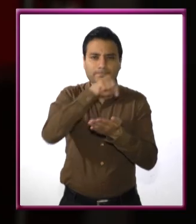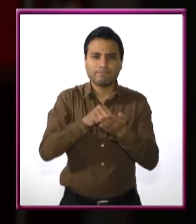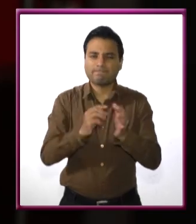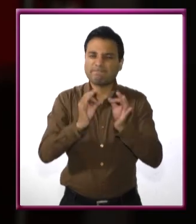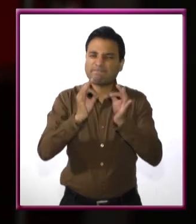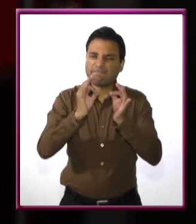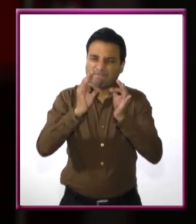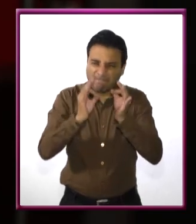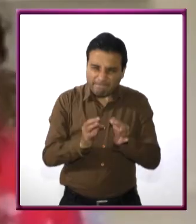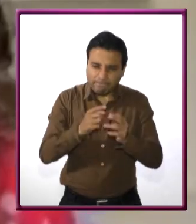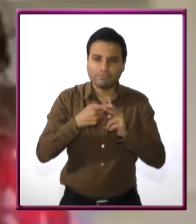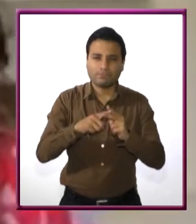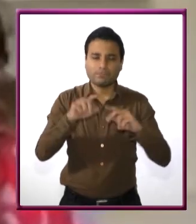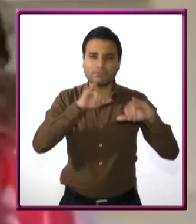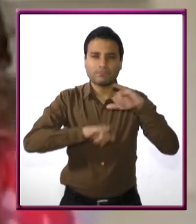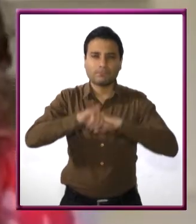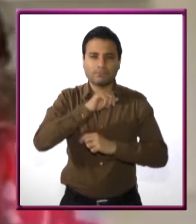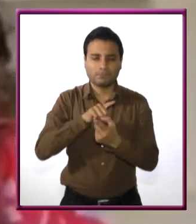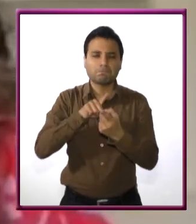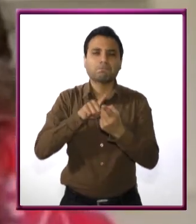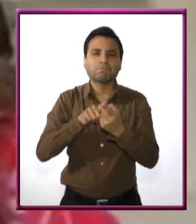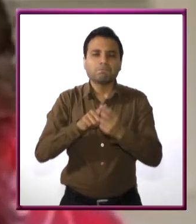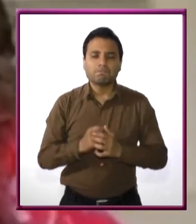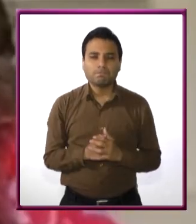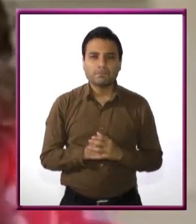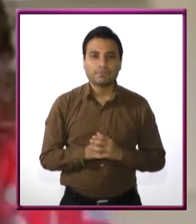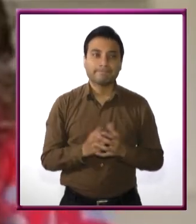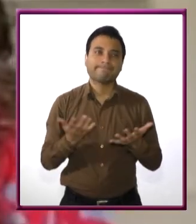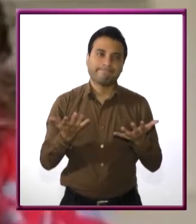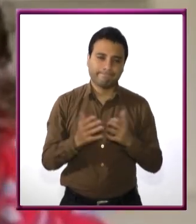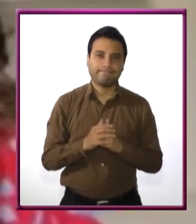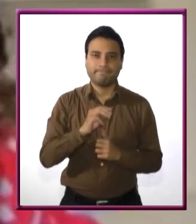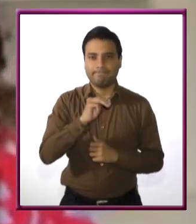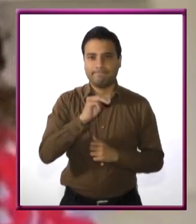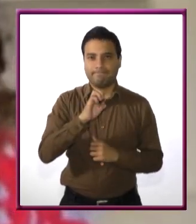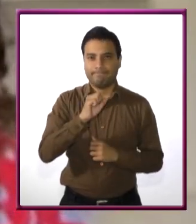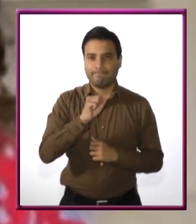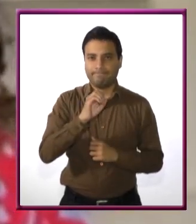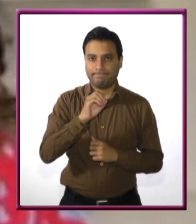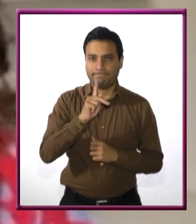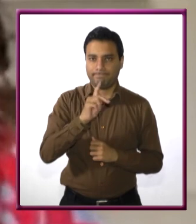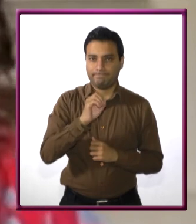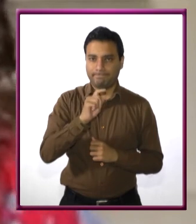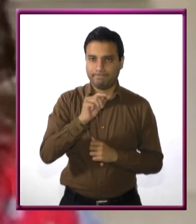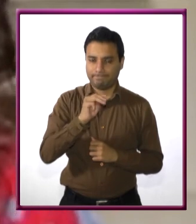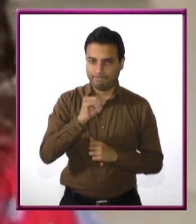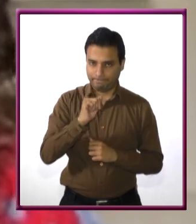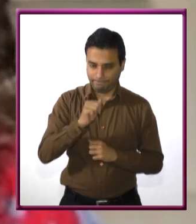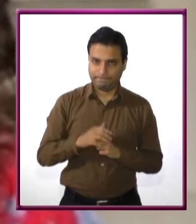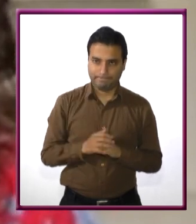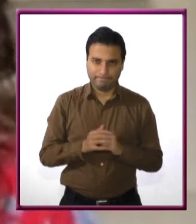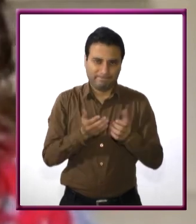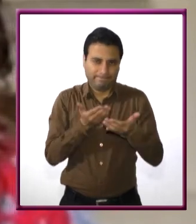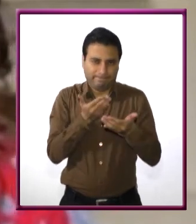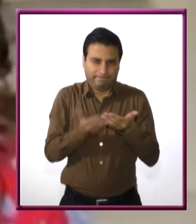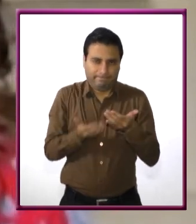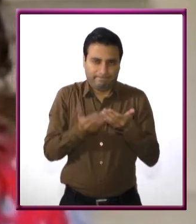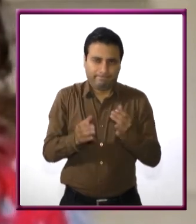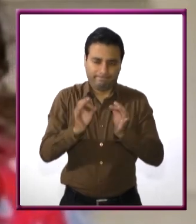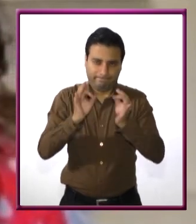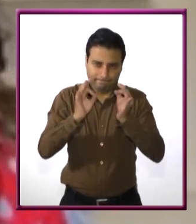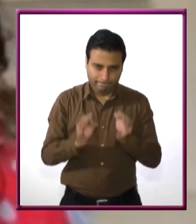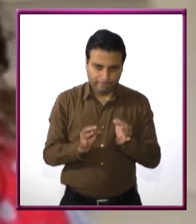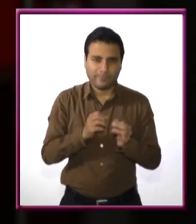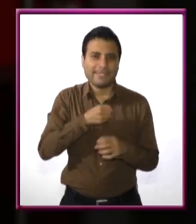desarrollaron ciencia? Bueno, entre las principales civilizaciones está Mesopotamia que hoy ocupa el